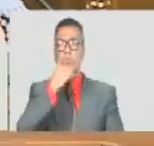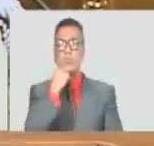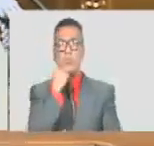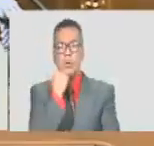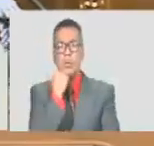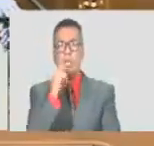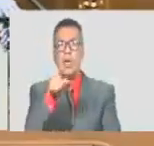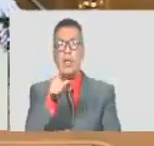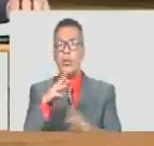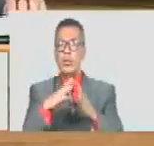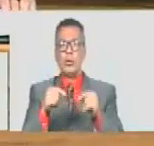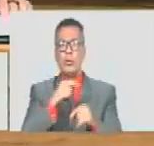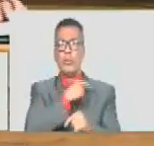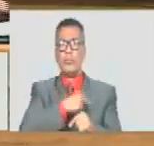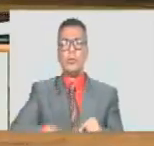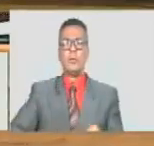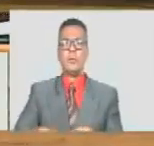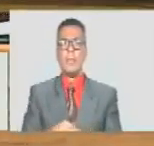todo, ciudadano presidente.